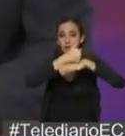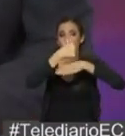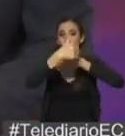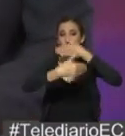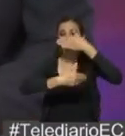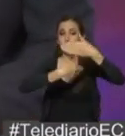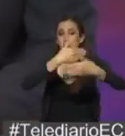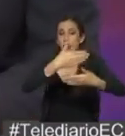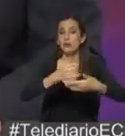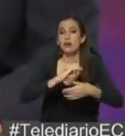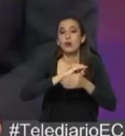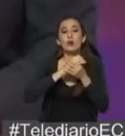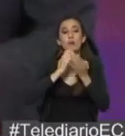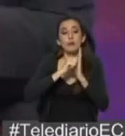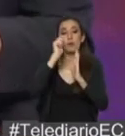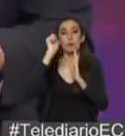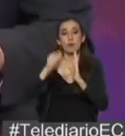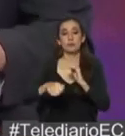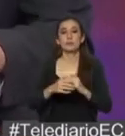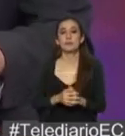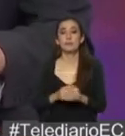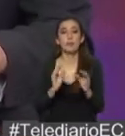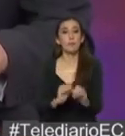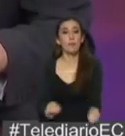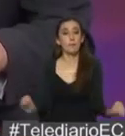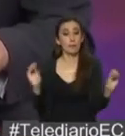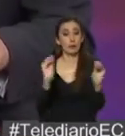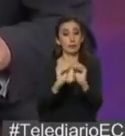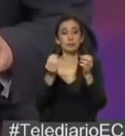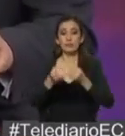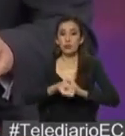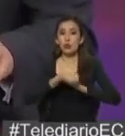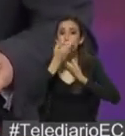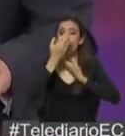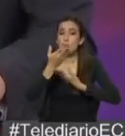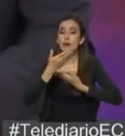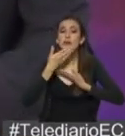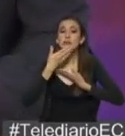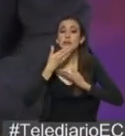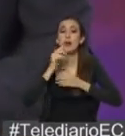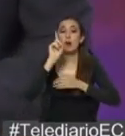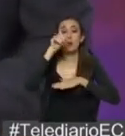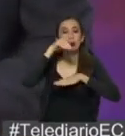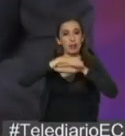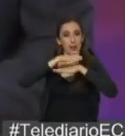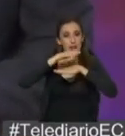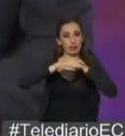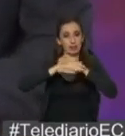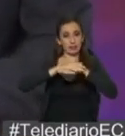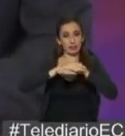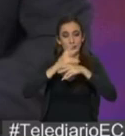juez Iván León. Estaremos ampliando los detalles sobre esta información en nuestra emisión de las 13 horas.